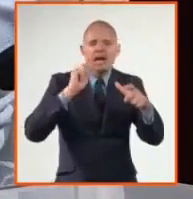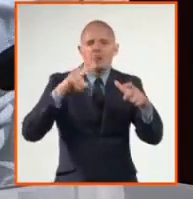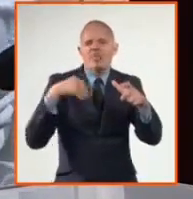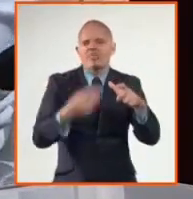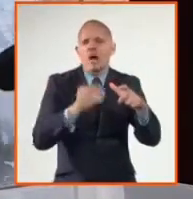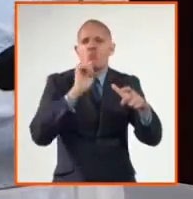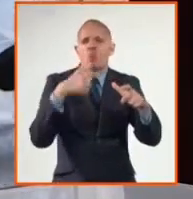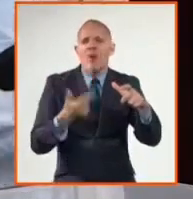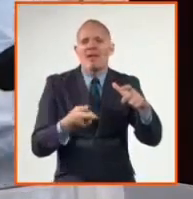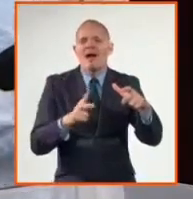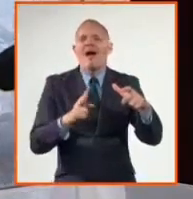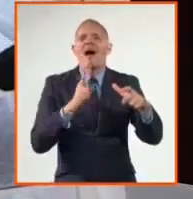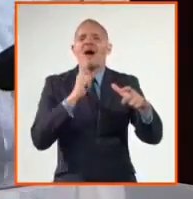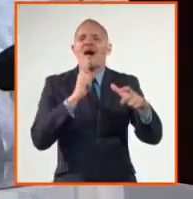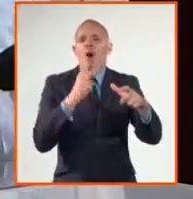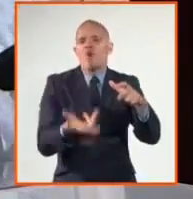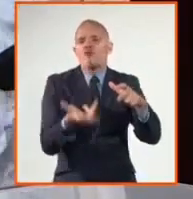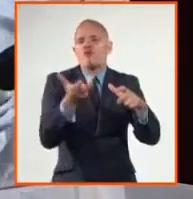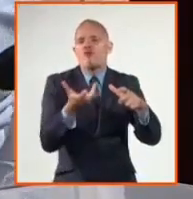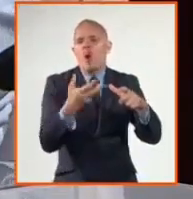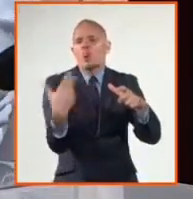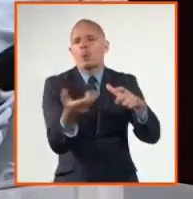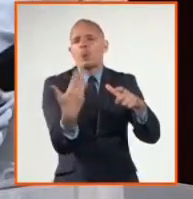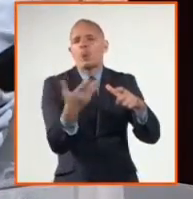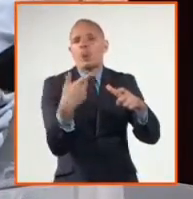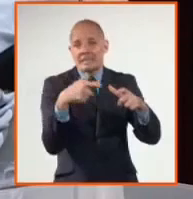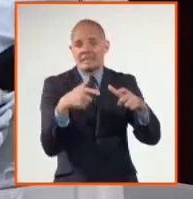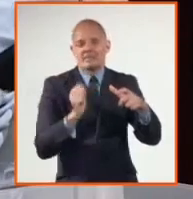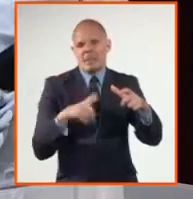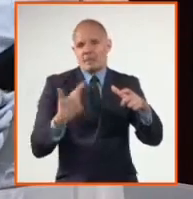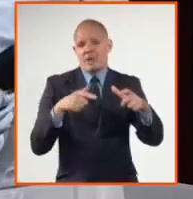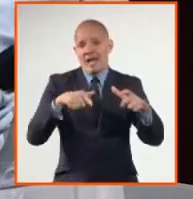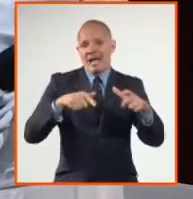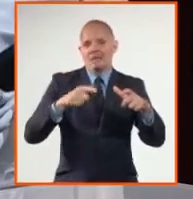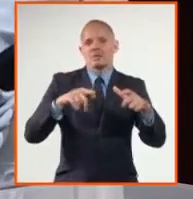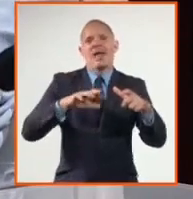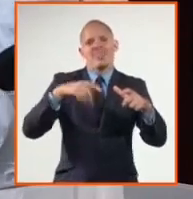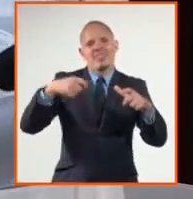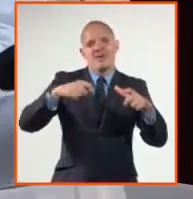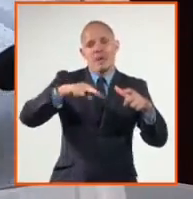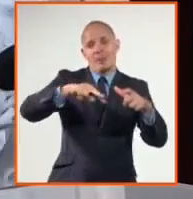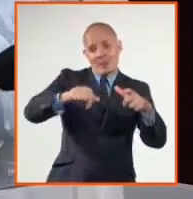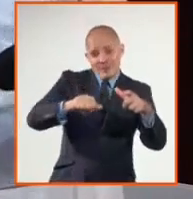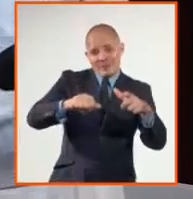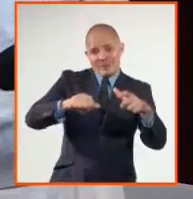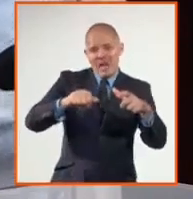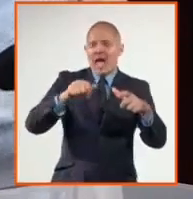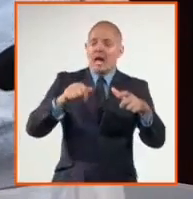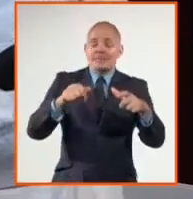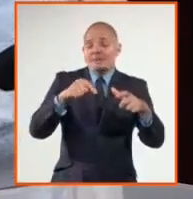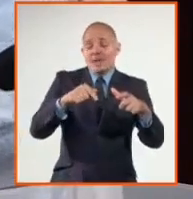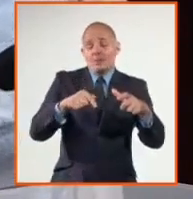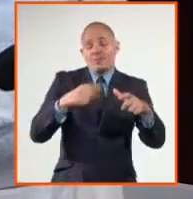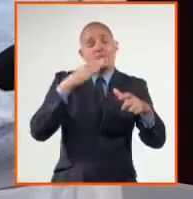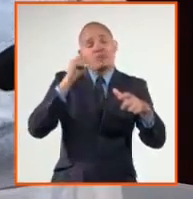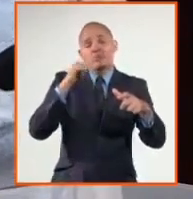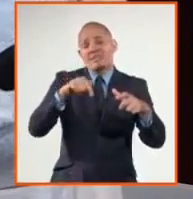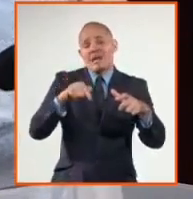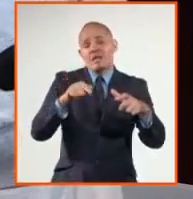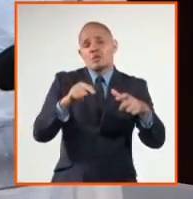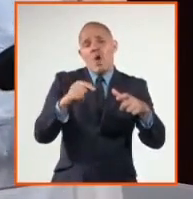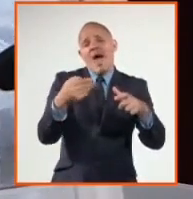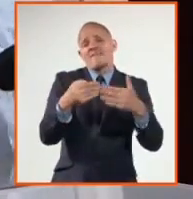se quedó abierta esa válvula en el momento del disparo la máquina mantuvo un flujo de vapor hacia